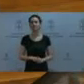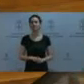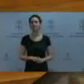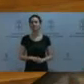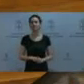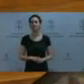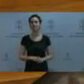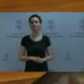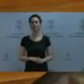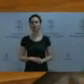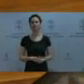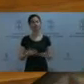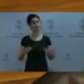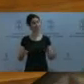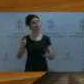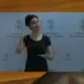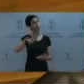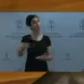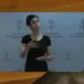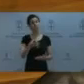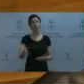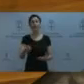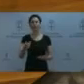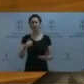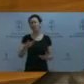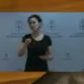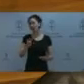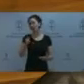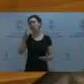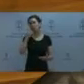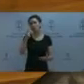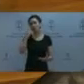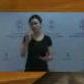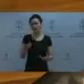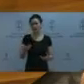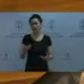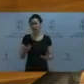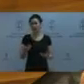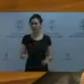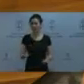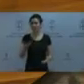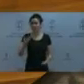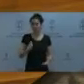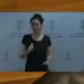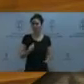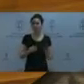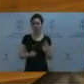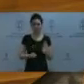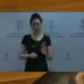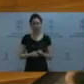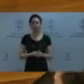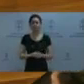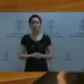Y yo tengo el que ustedes conocen. Yo no digo que se puedan producir cambios, ustedes saben muy bien de cambios, porque